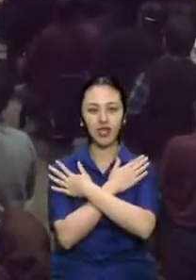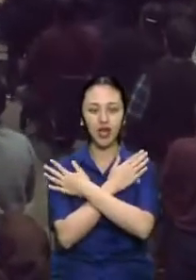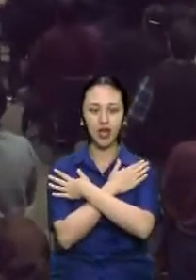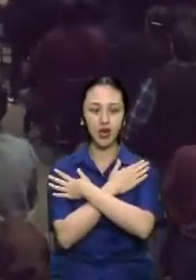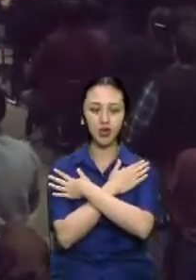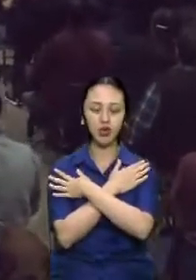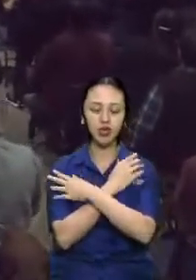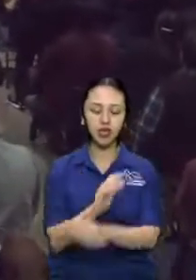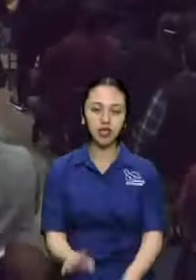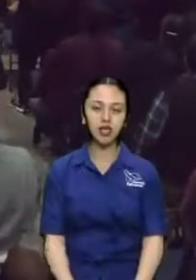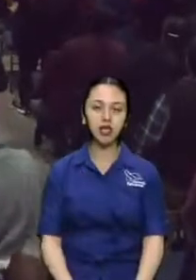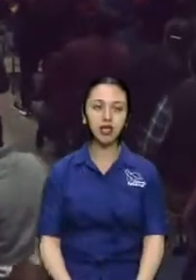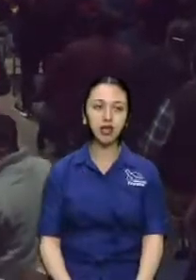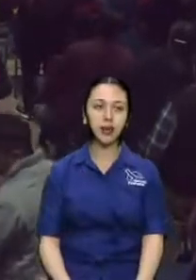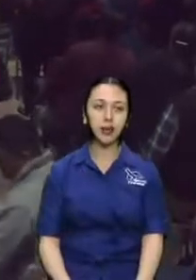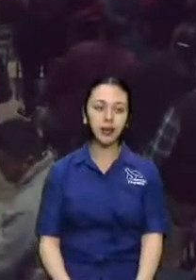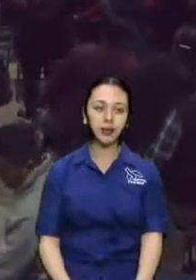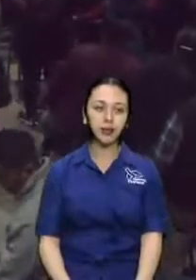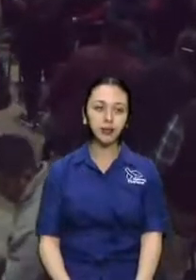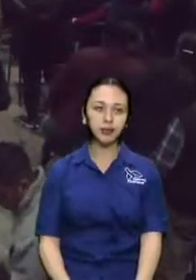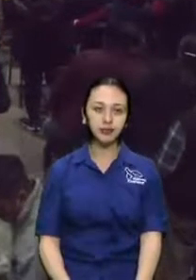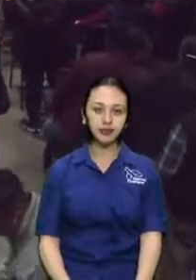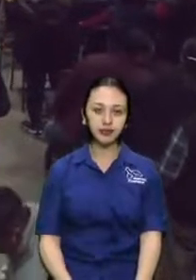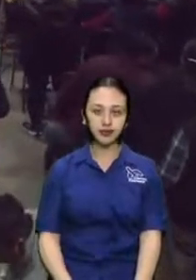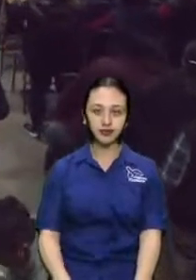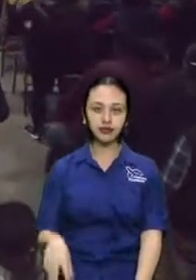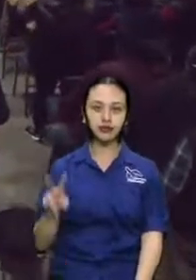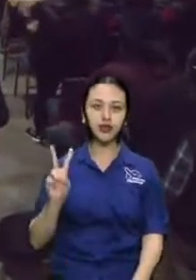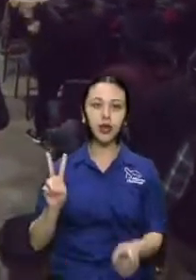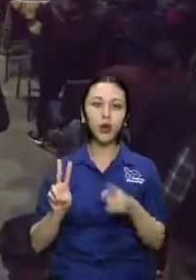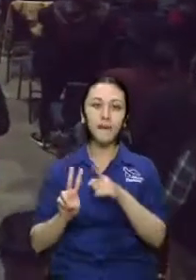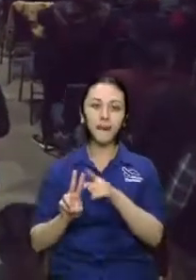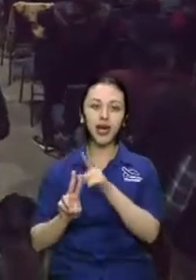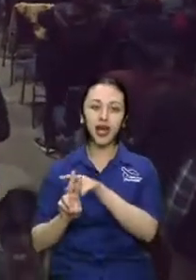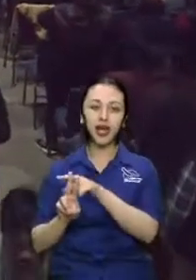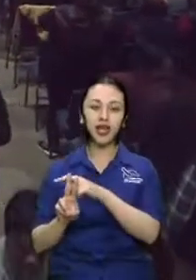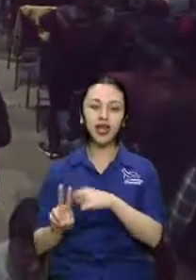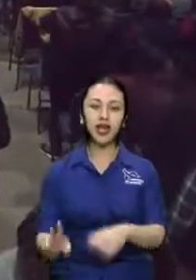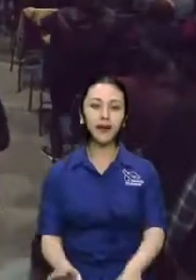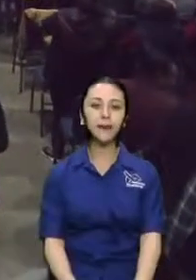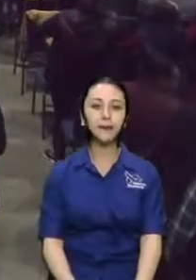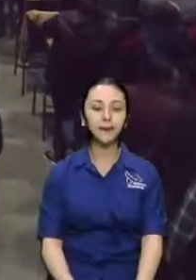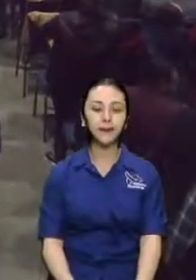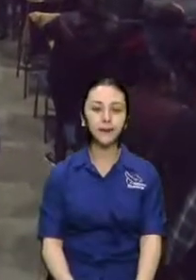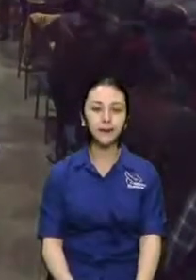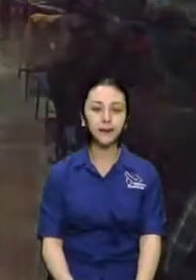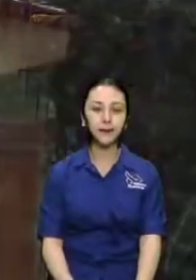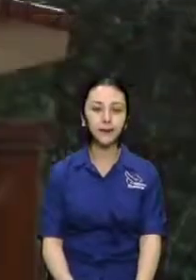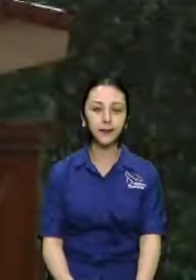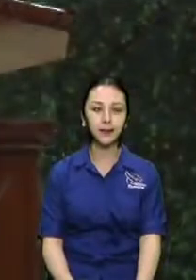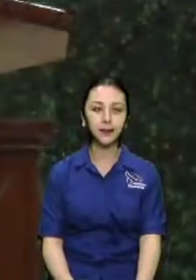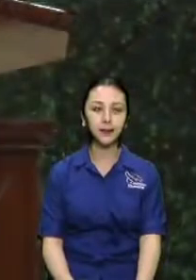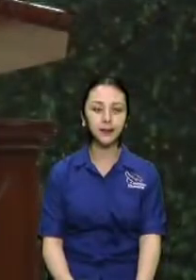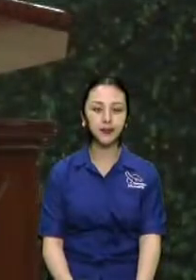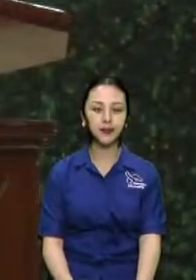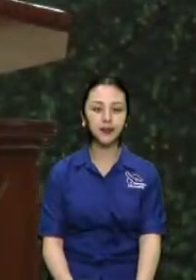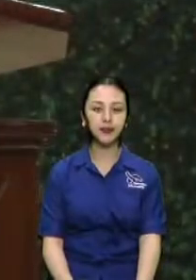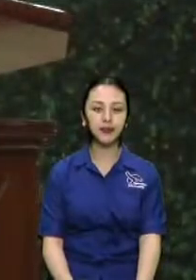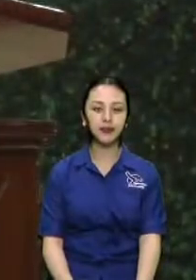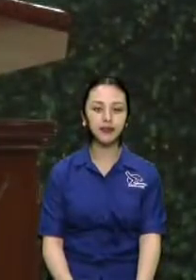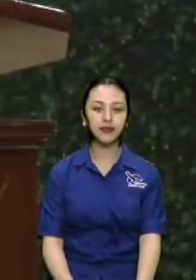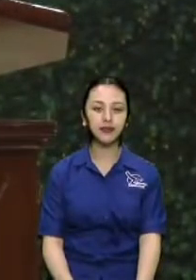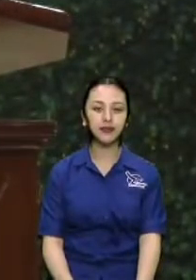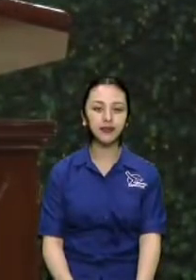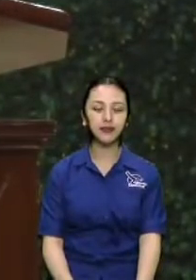Gómez, Paola Godoy, Josué Méndez, Sigrid Giman, Juan Ángel